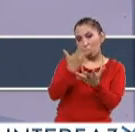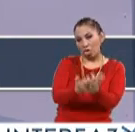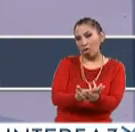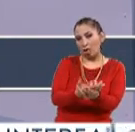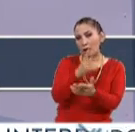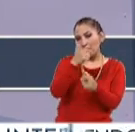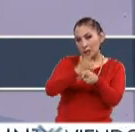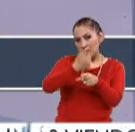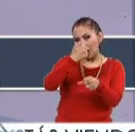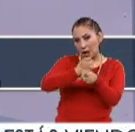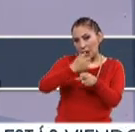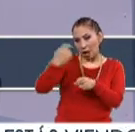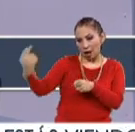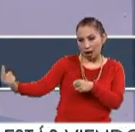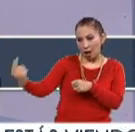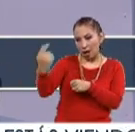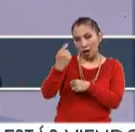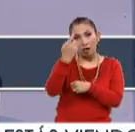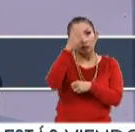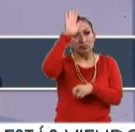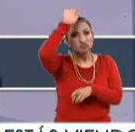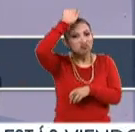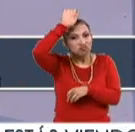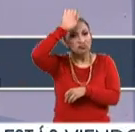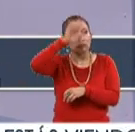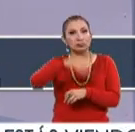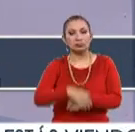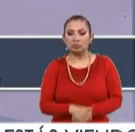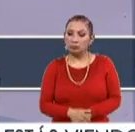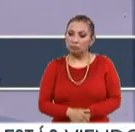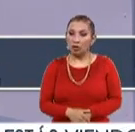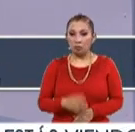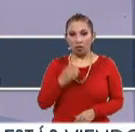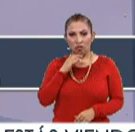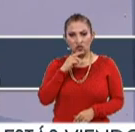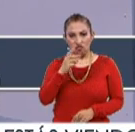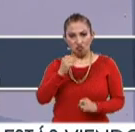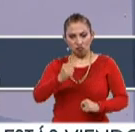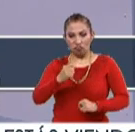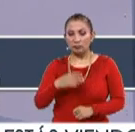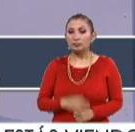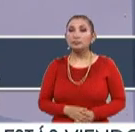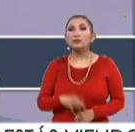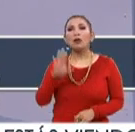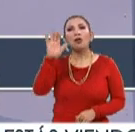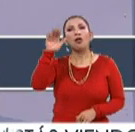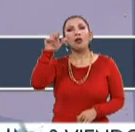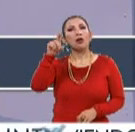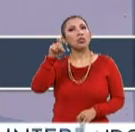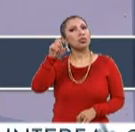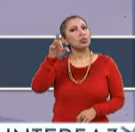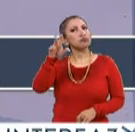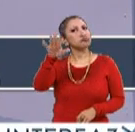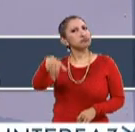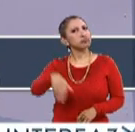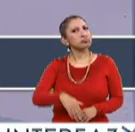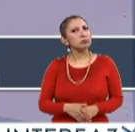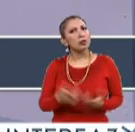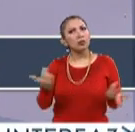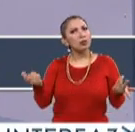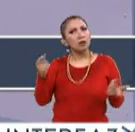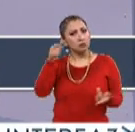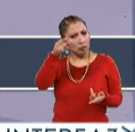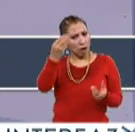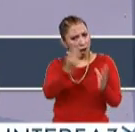de primaria pide la palabra y en tono grave me dice, oiga doctor,